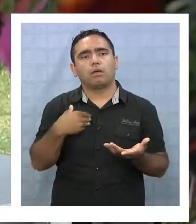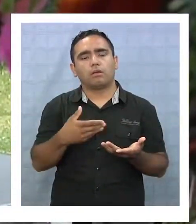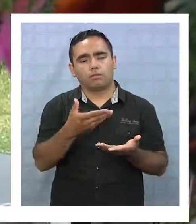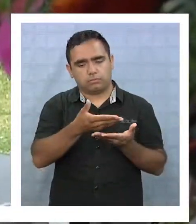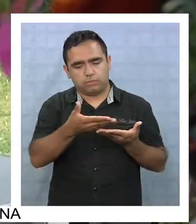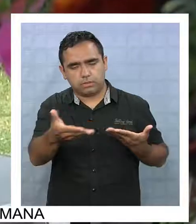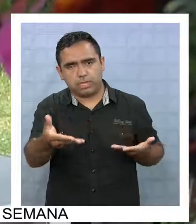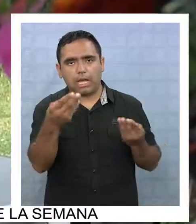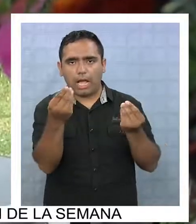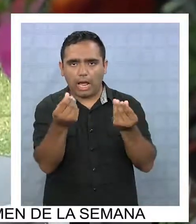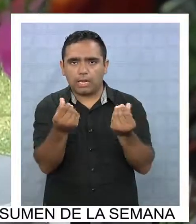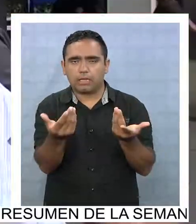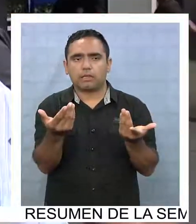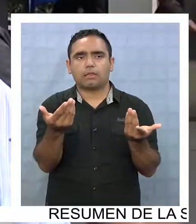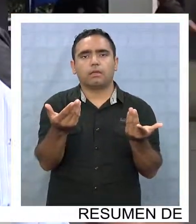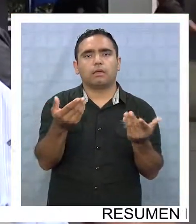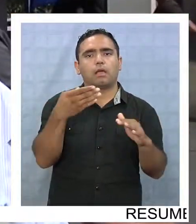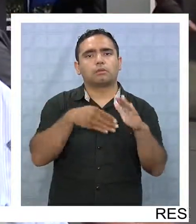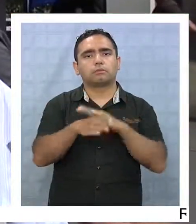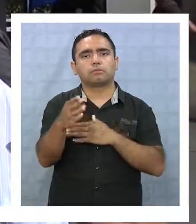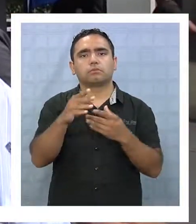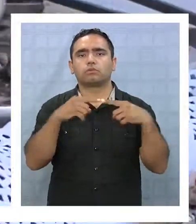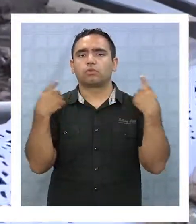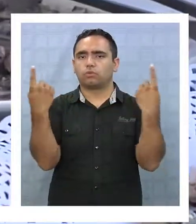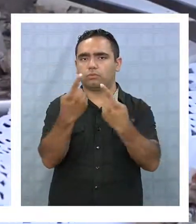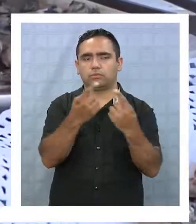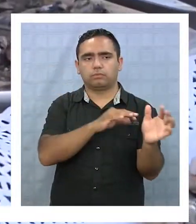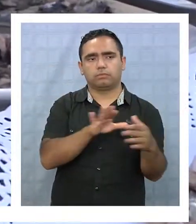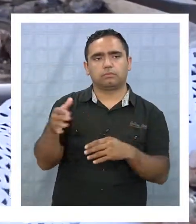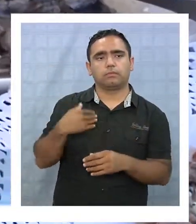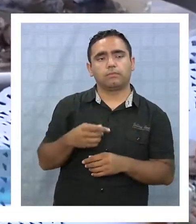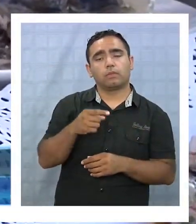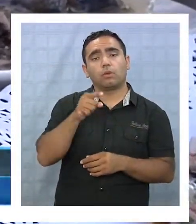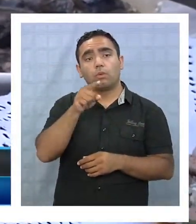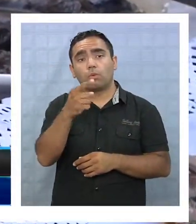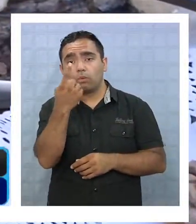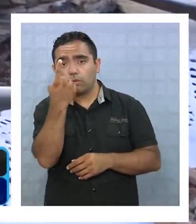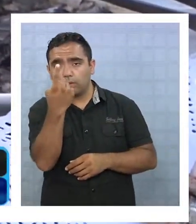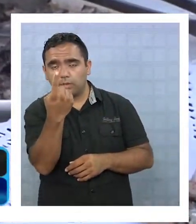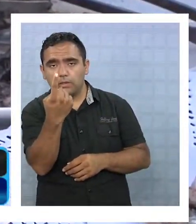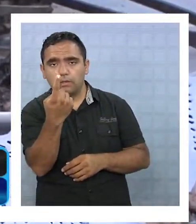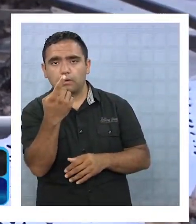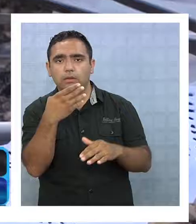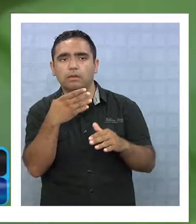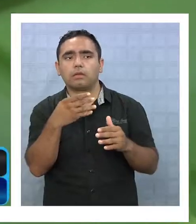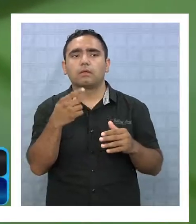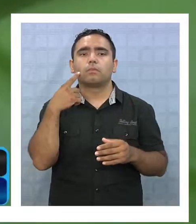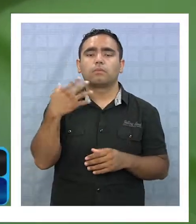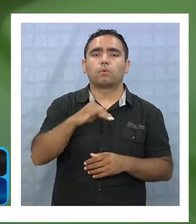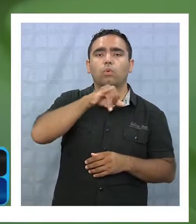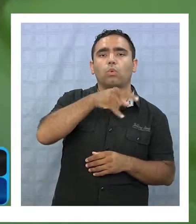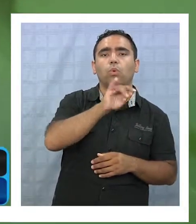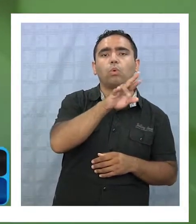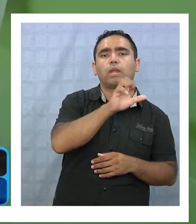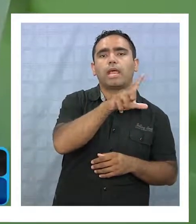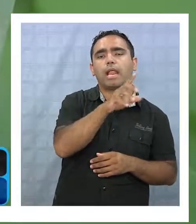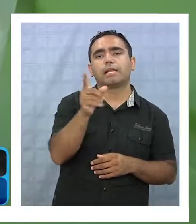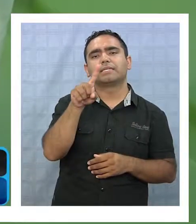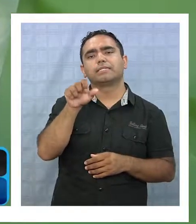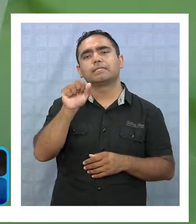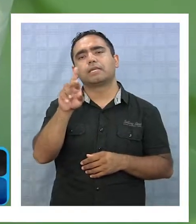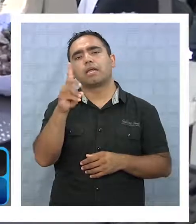muy buena calidad al alcance de toda la comunidad. Una de las alternativas regionales es promover el consumo de jurel, sardina,